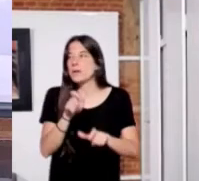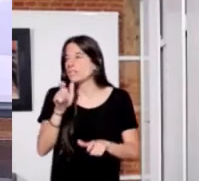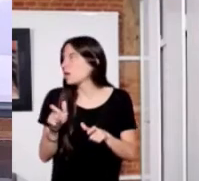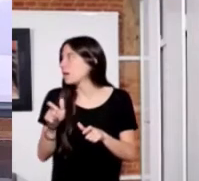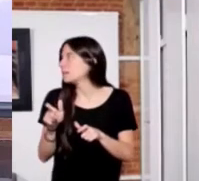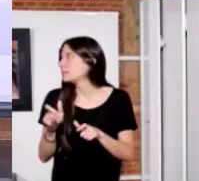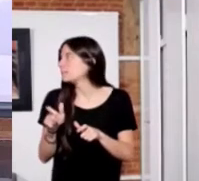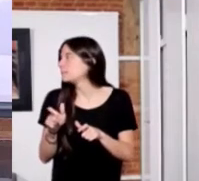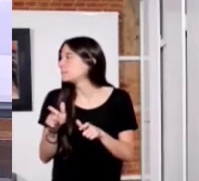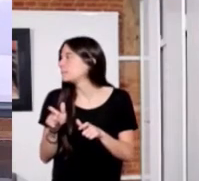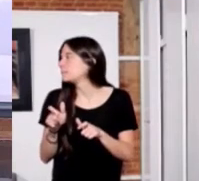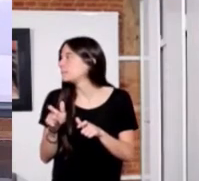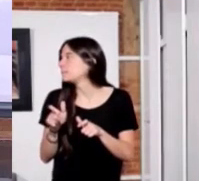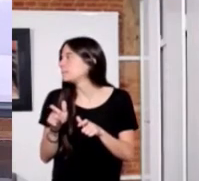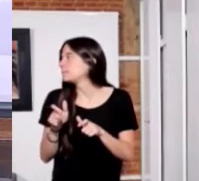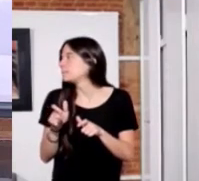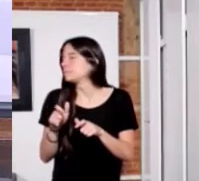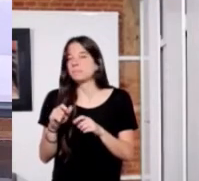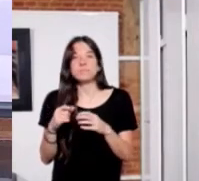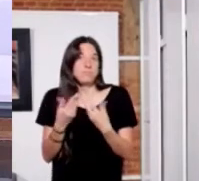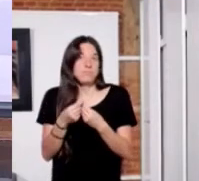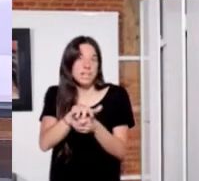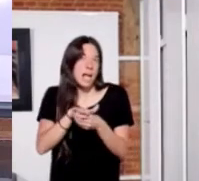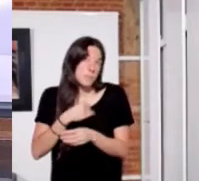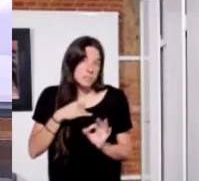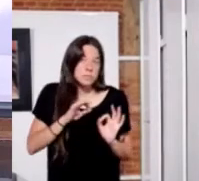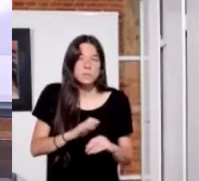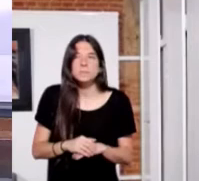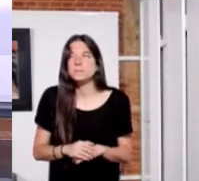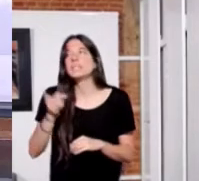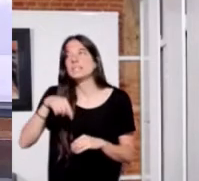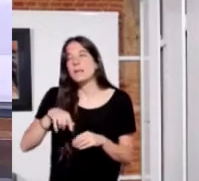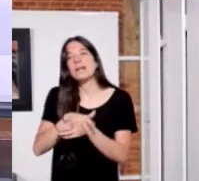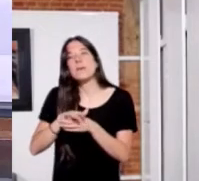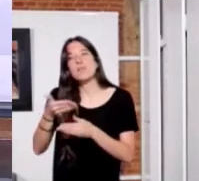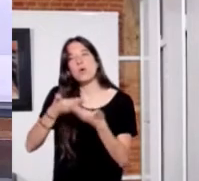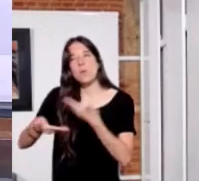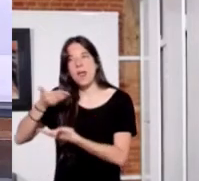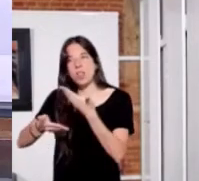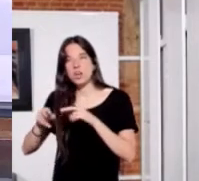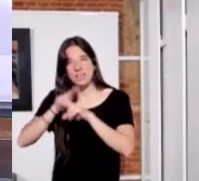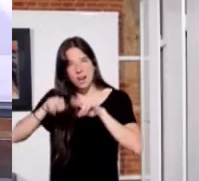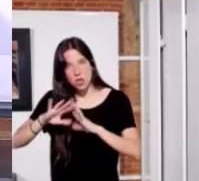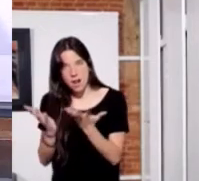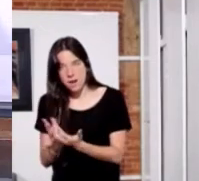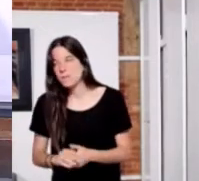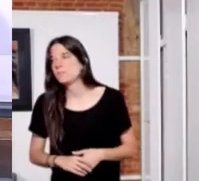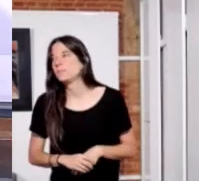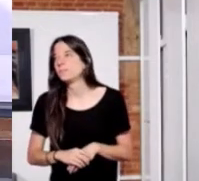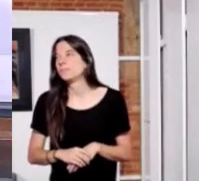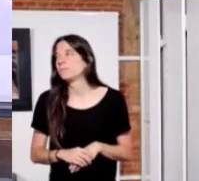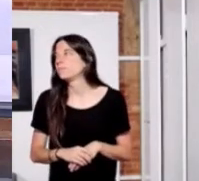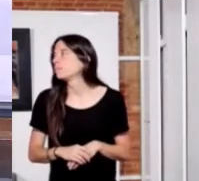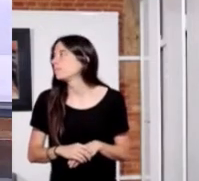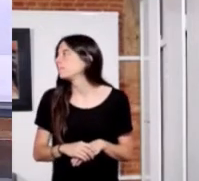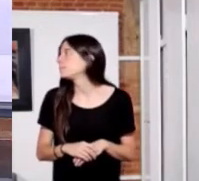¿no? Que está trabajando en ese campo. Y también en el campo de la cooperación internacional, pues abriendo